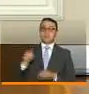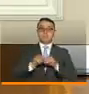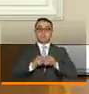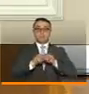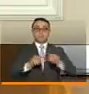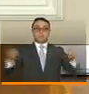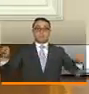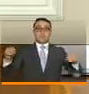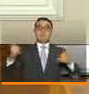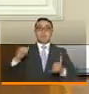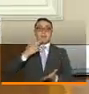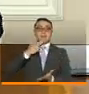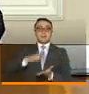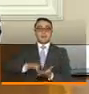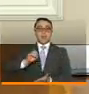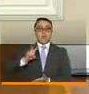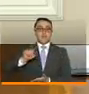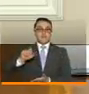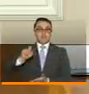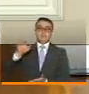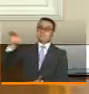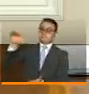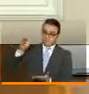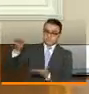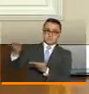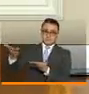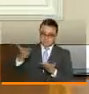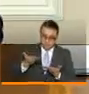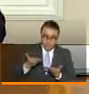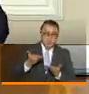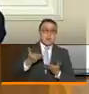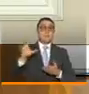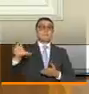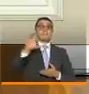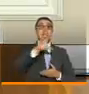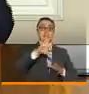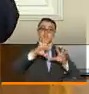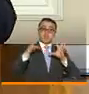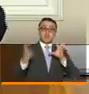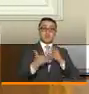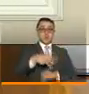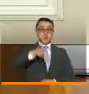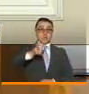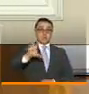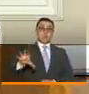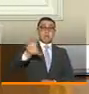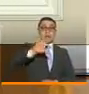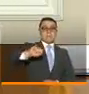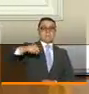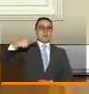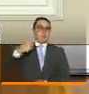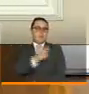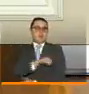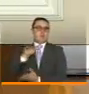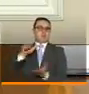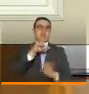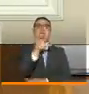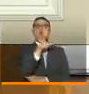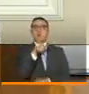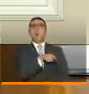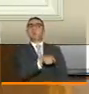llegada de la comunicación de COVAX, donde Colombia está dentro de los 18 países del mundo en esta primera fase y también dentro de los 4 países de América